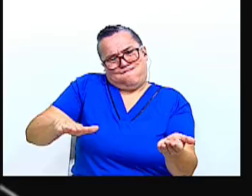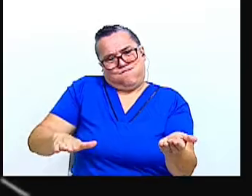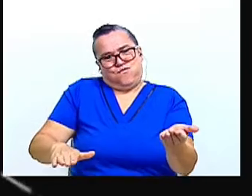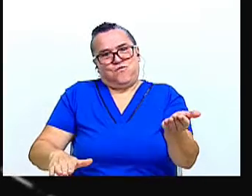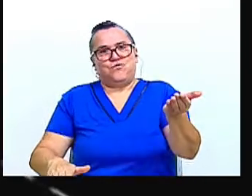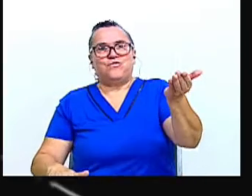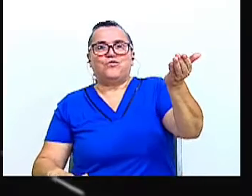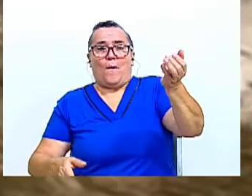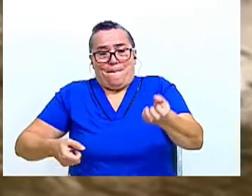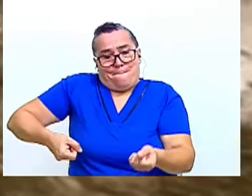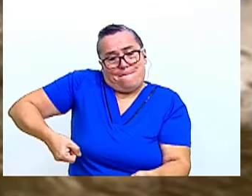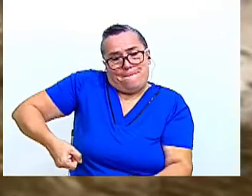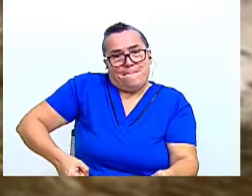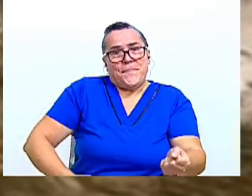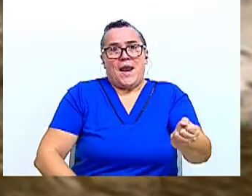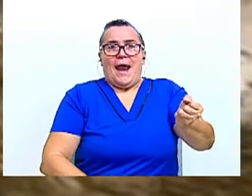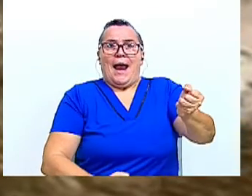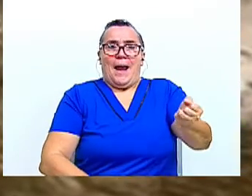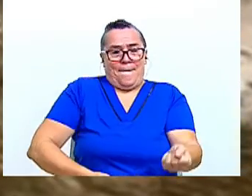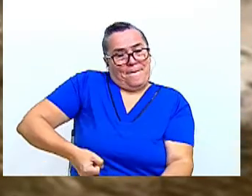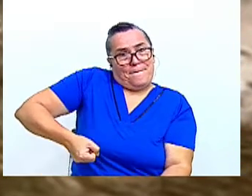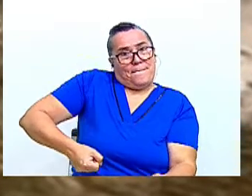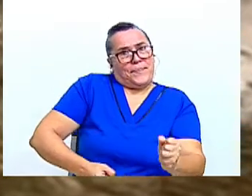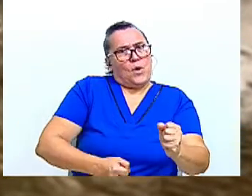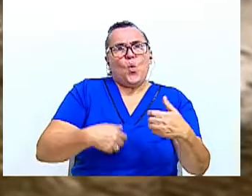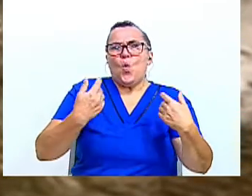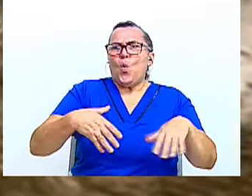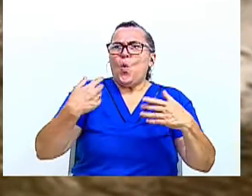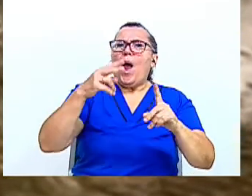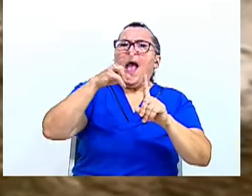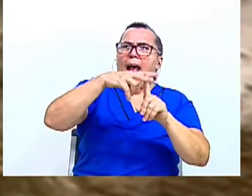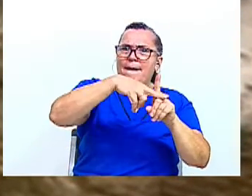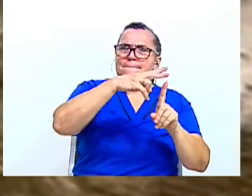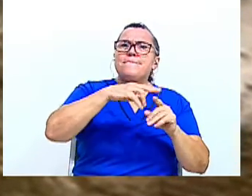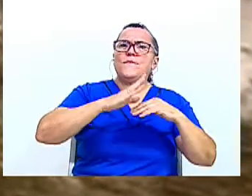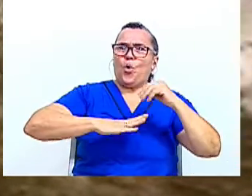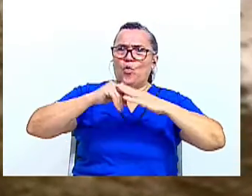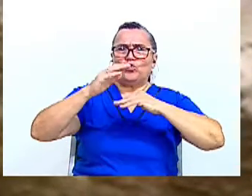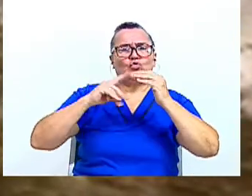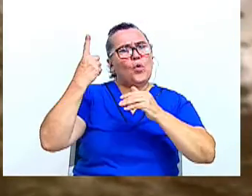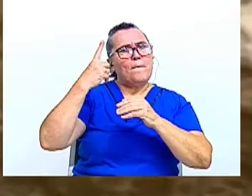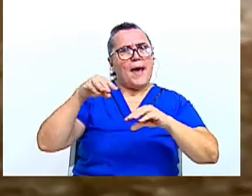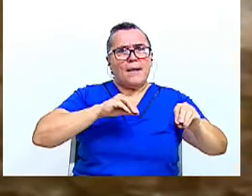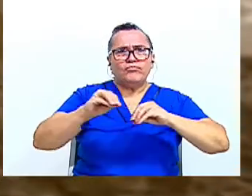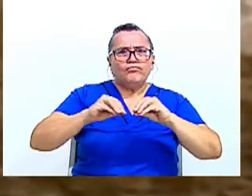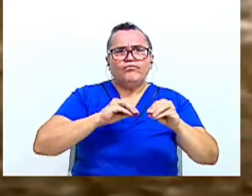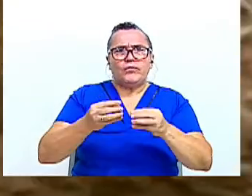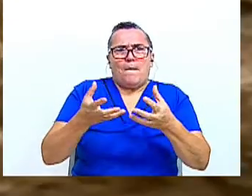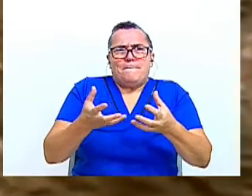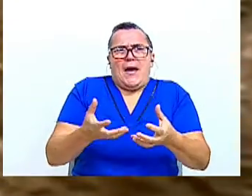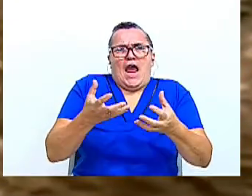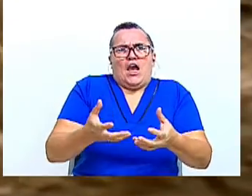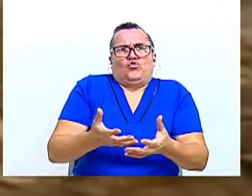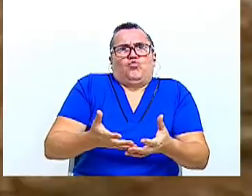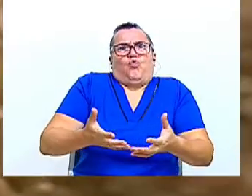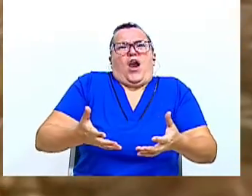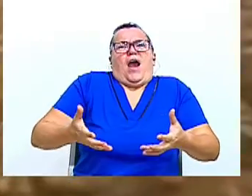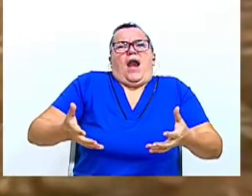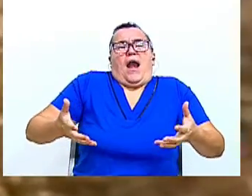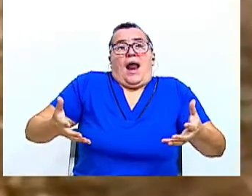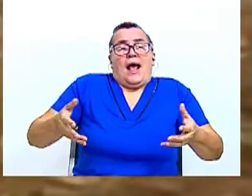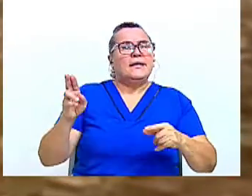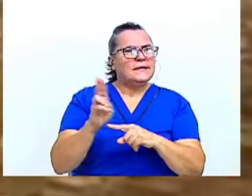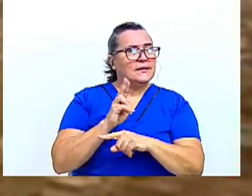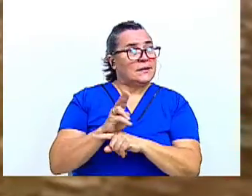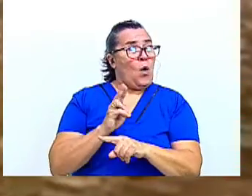La palanca encontró una amplia aplicación en la construcción, sobre todo para mover grandes pesos. Su